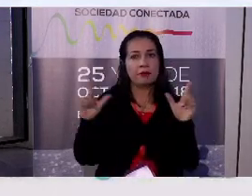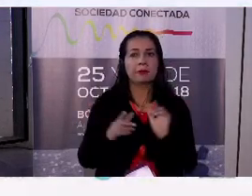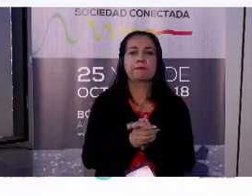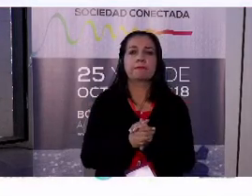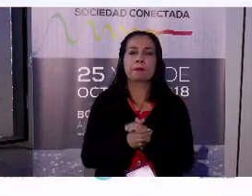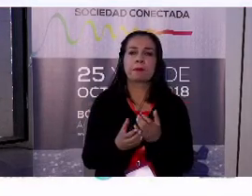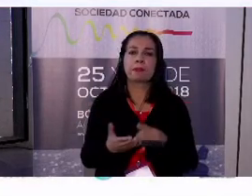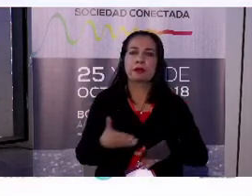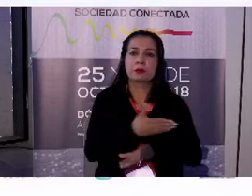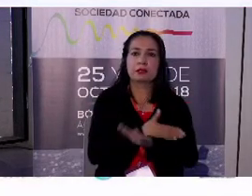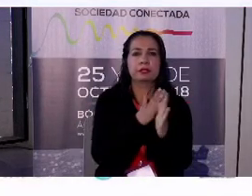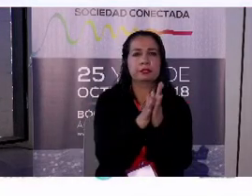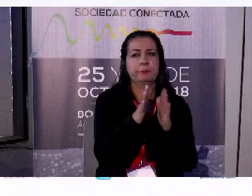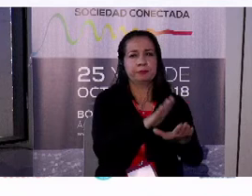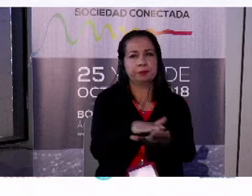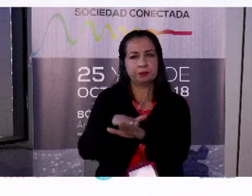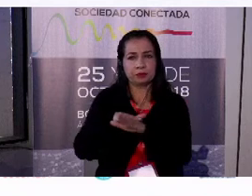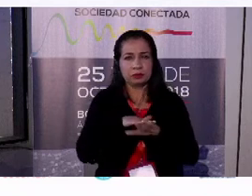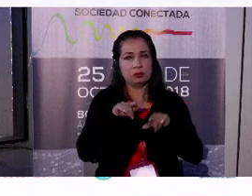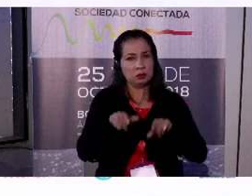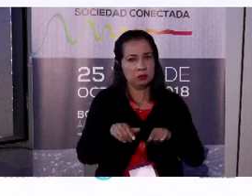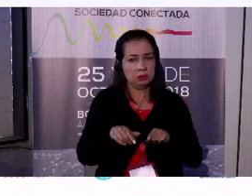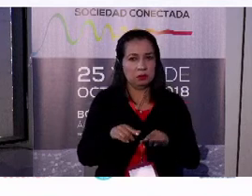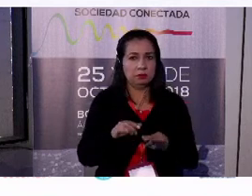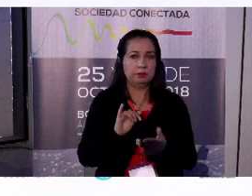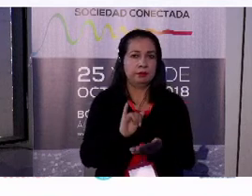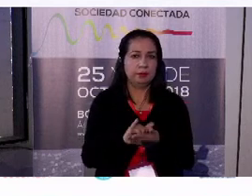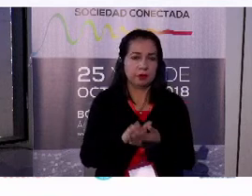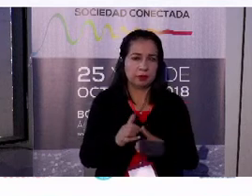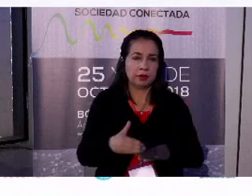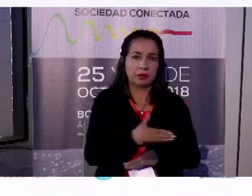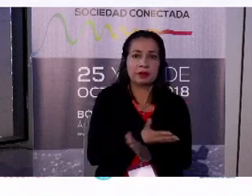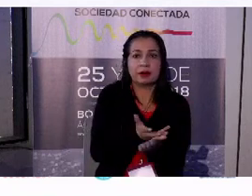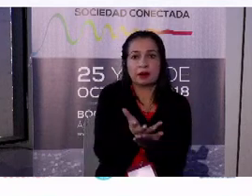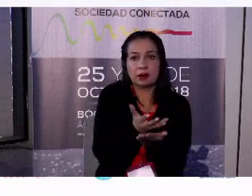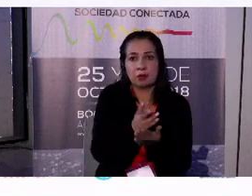como les dije de pronto esto cumple con la recomendación